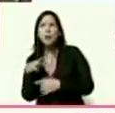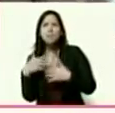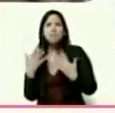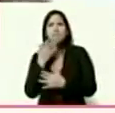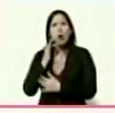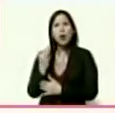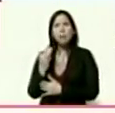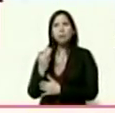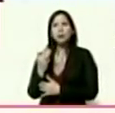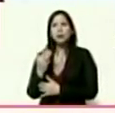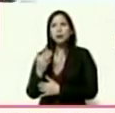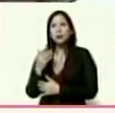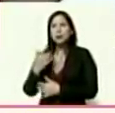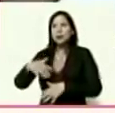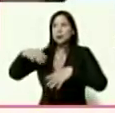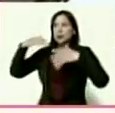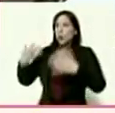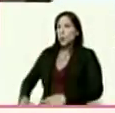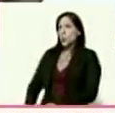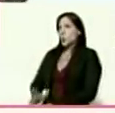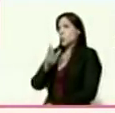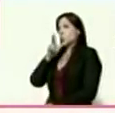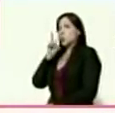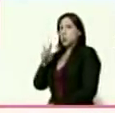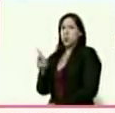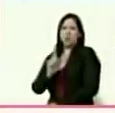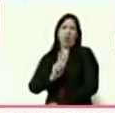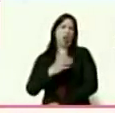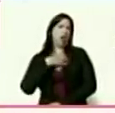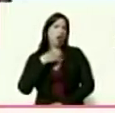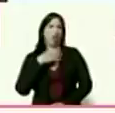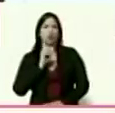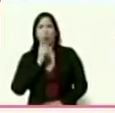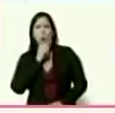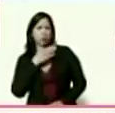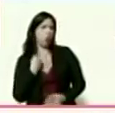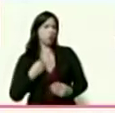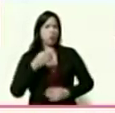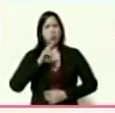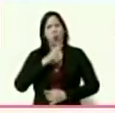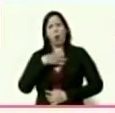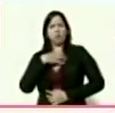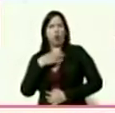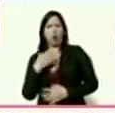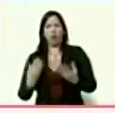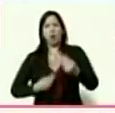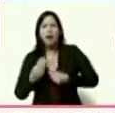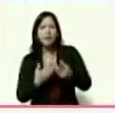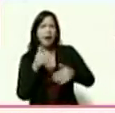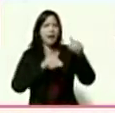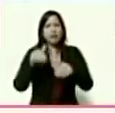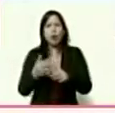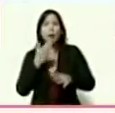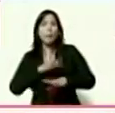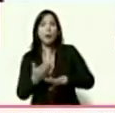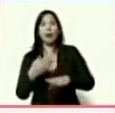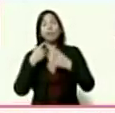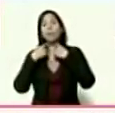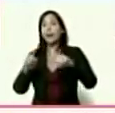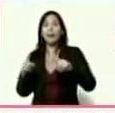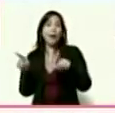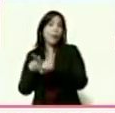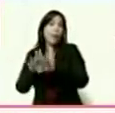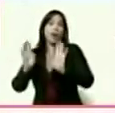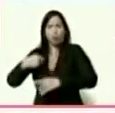viene encima, no les queda otra que decir, no estamos en condiciones de hacer una elección. No estar en condiciones de hacer una elección es que la van a perder. Aquí